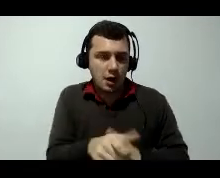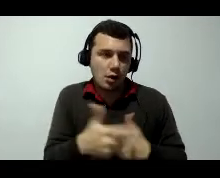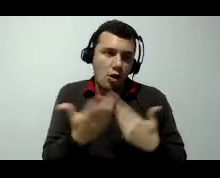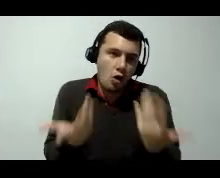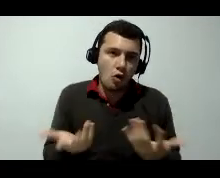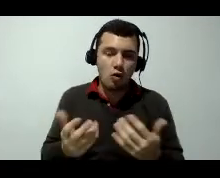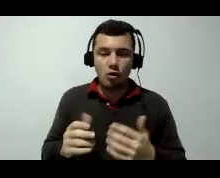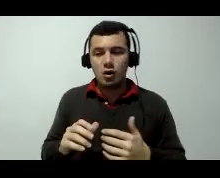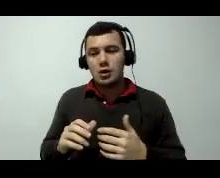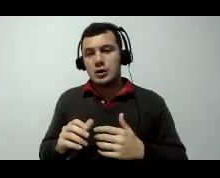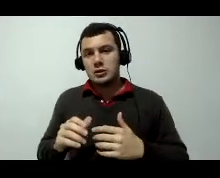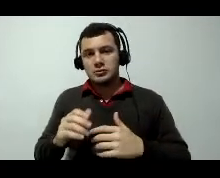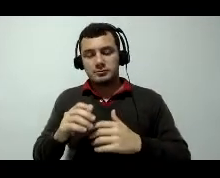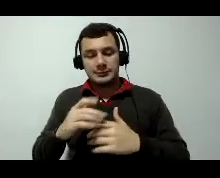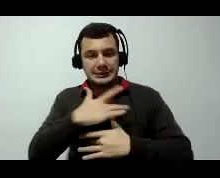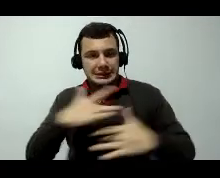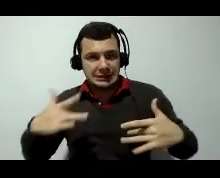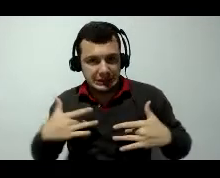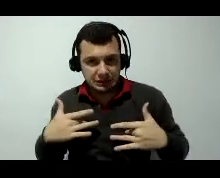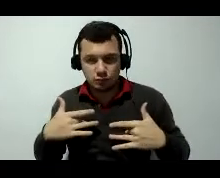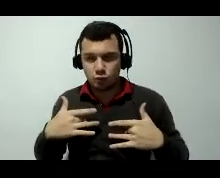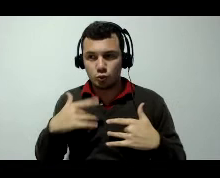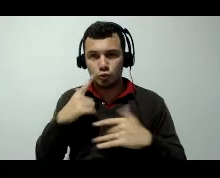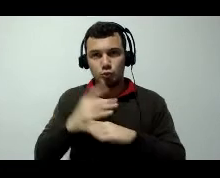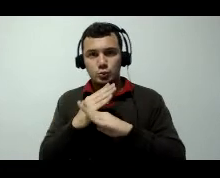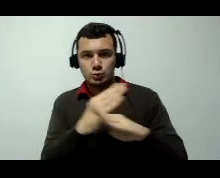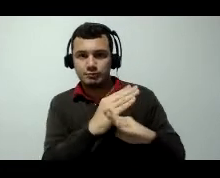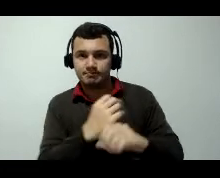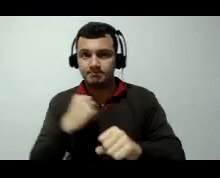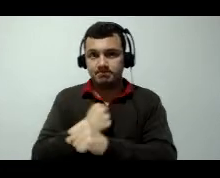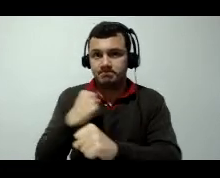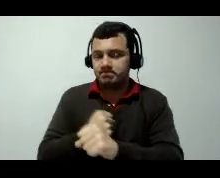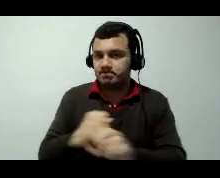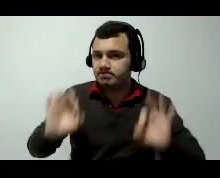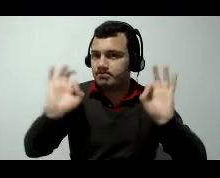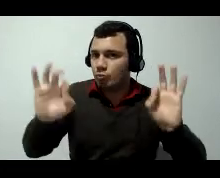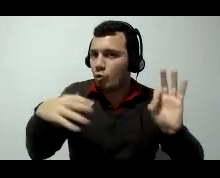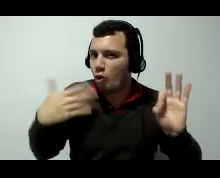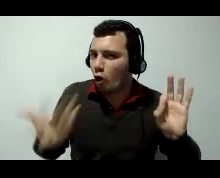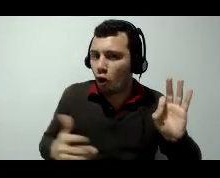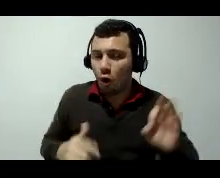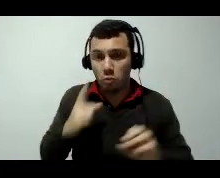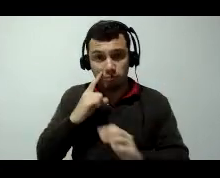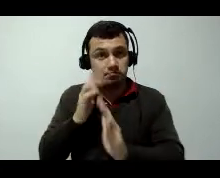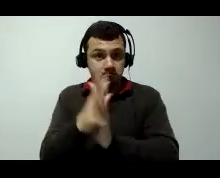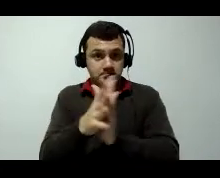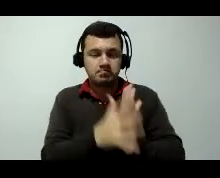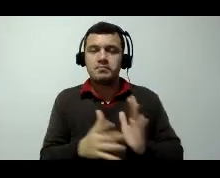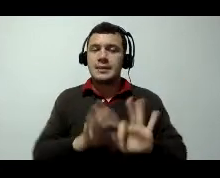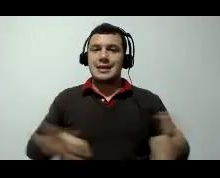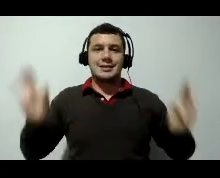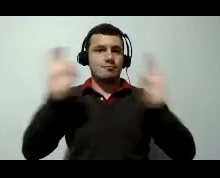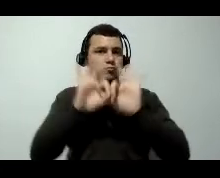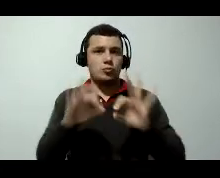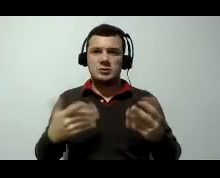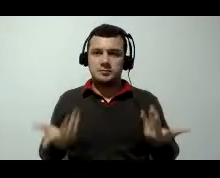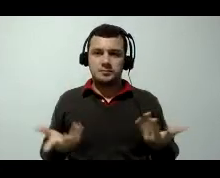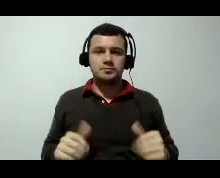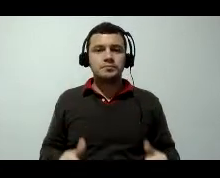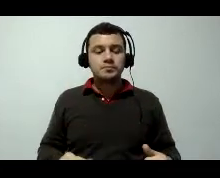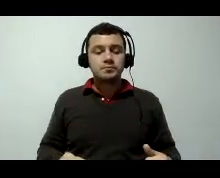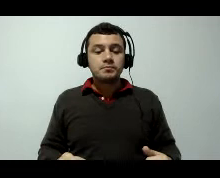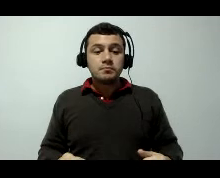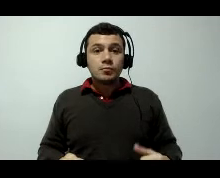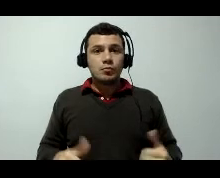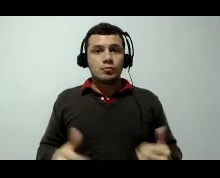administrativamente a todo este tema de los elementos de protección personal. Primero debemos caracterizar las áreas de potencial exposición. Como les